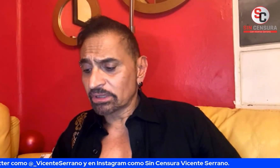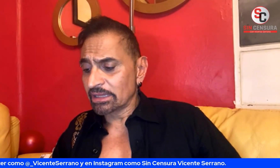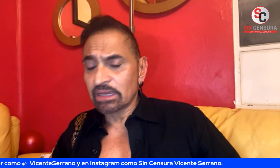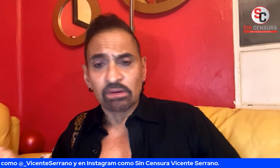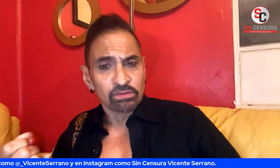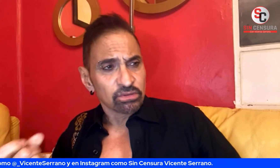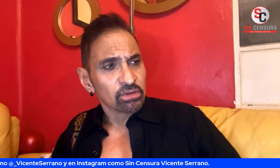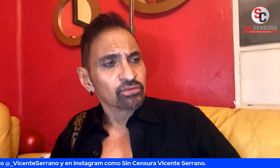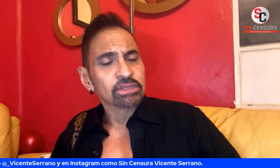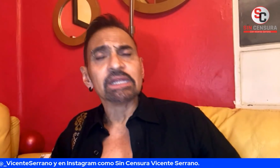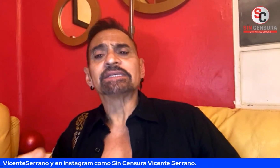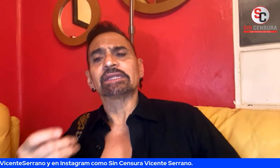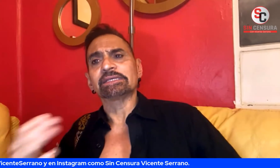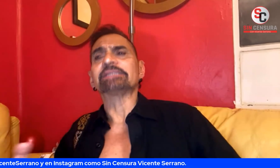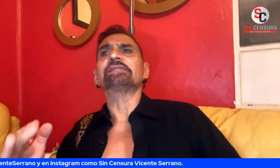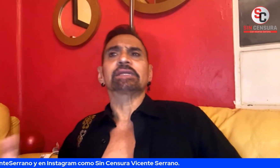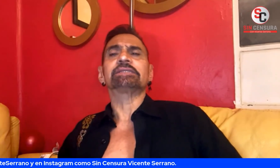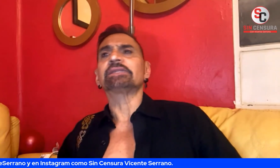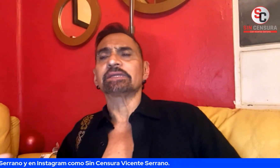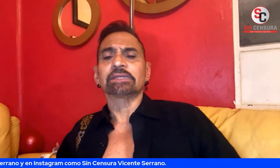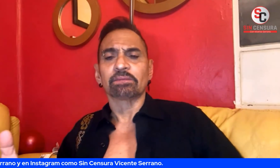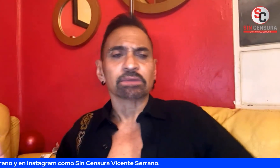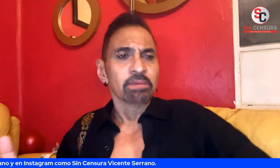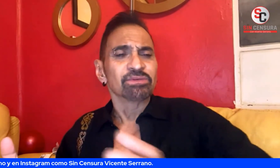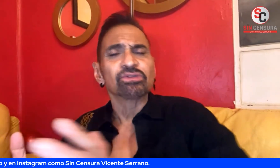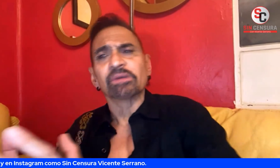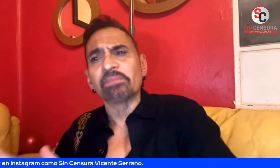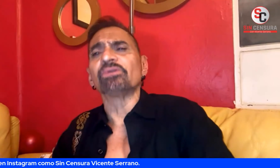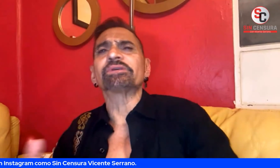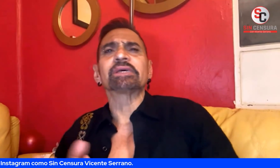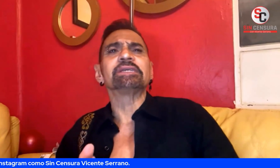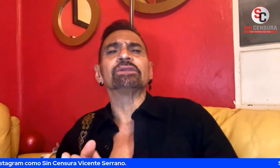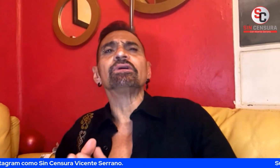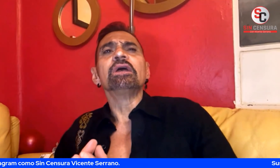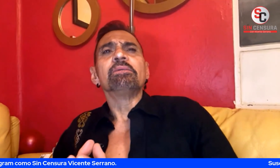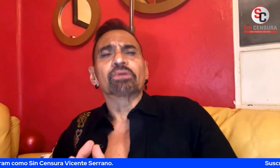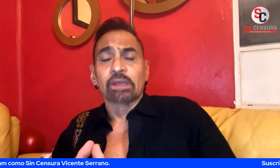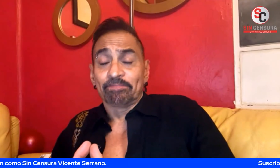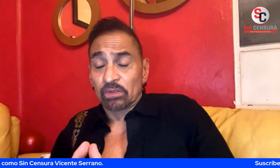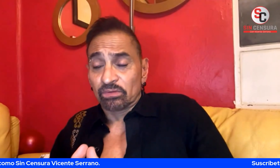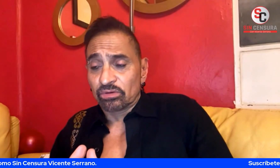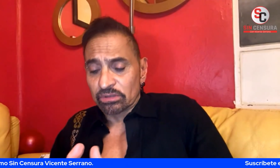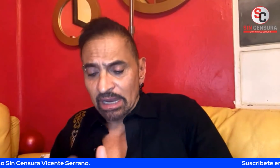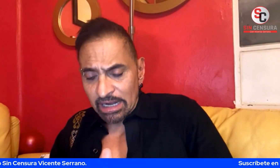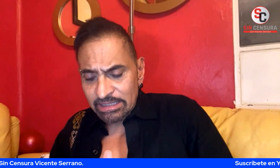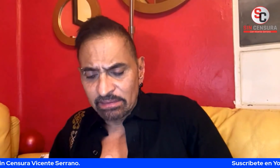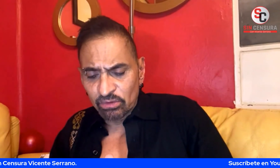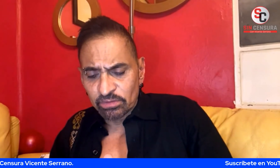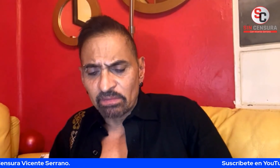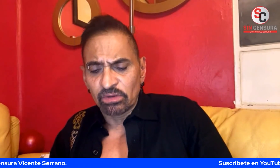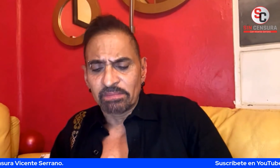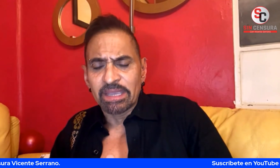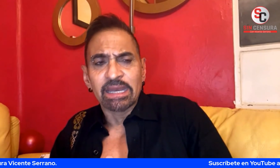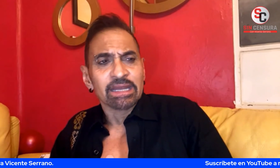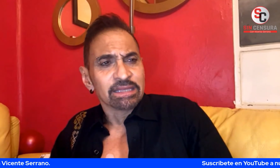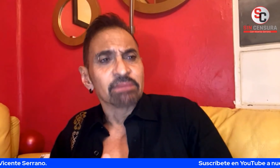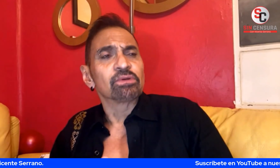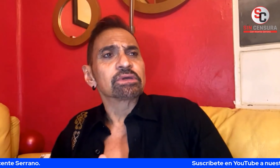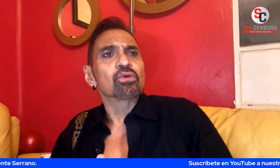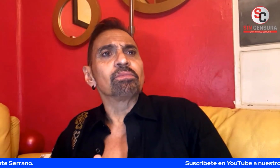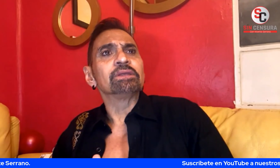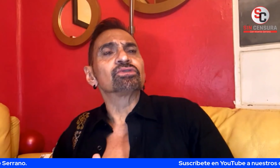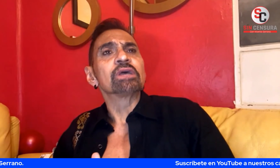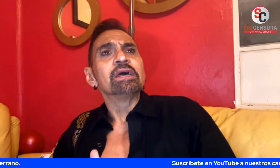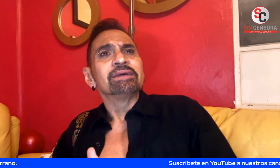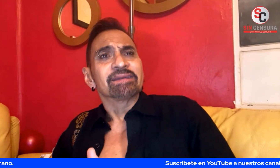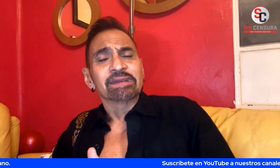tan importante, con la cuestión de los fertilizantes, etcétera, etcétera, etcétera. Nosotros sabemos lo que está haciendo porque nosotros analizamos, vemos la mañanera, tenemos